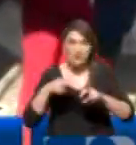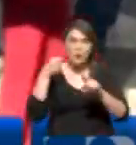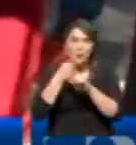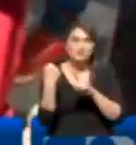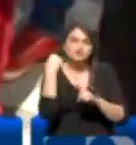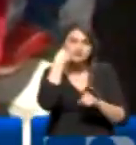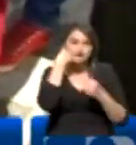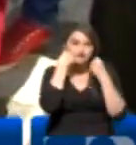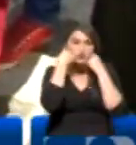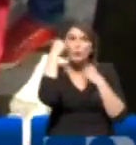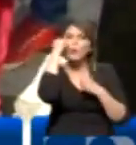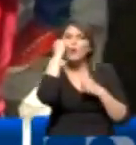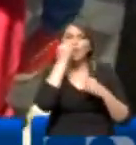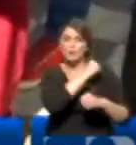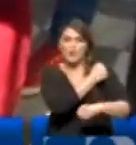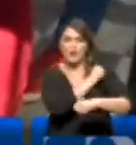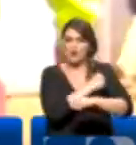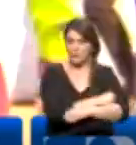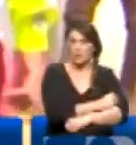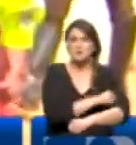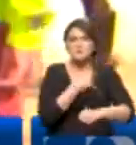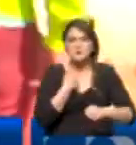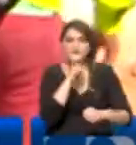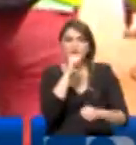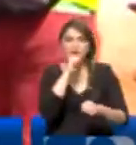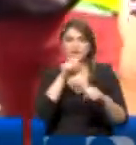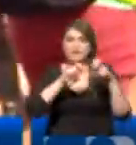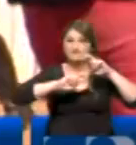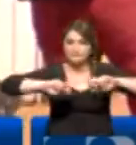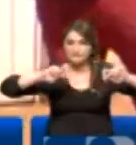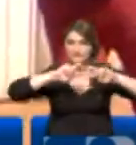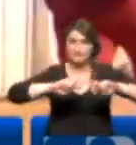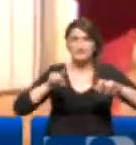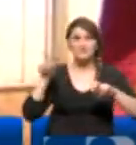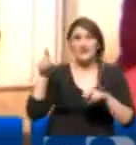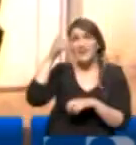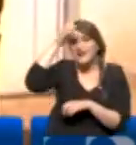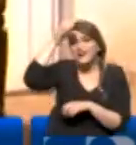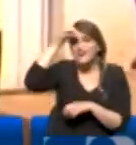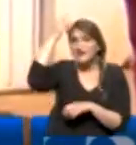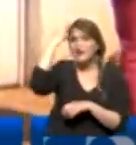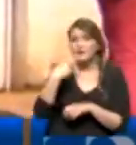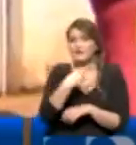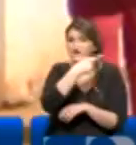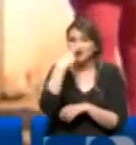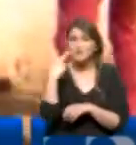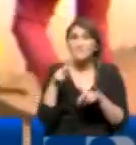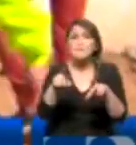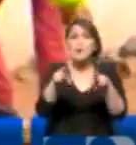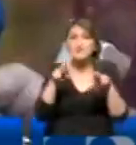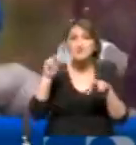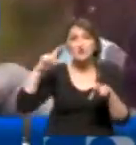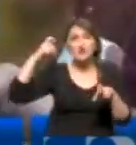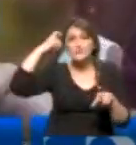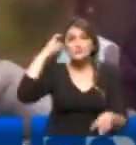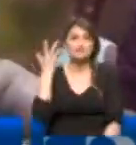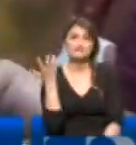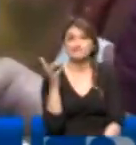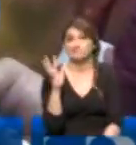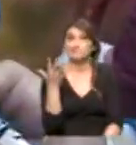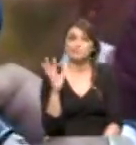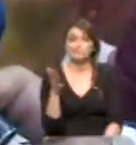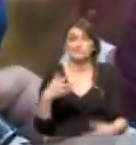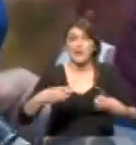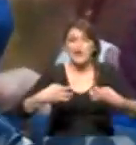betancourt el inmueble y tal y como se evidencia desde fuera no cuenta con las condiciones mínimas necesarias como para ofertar esta clase de tratamientos de un mueble